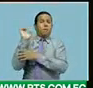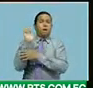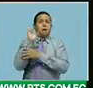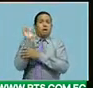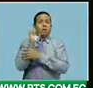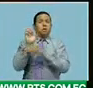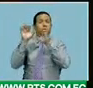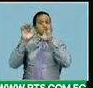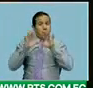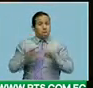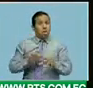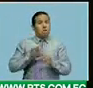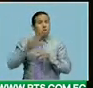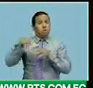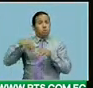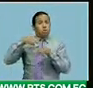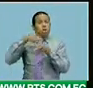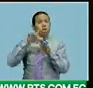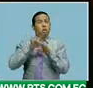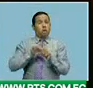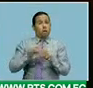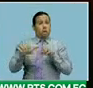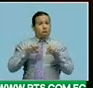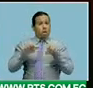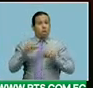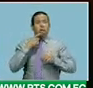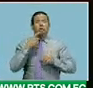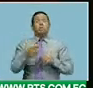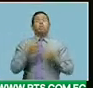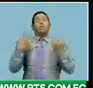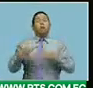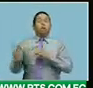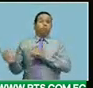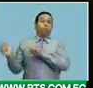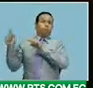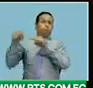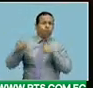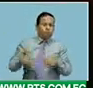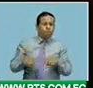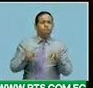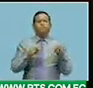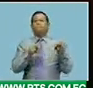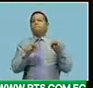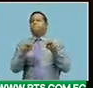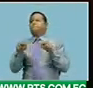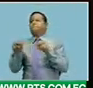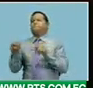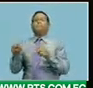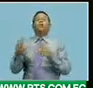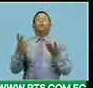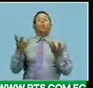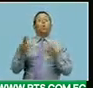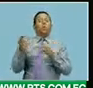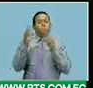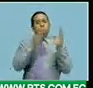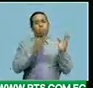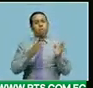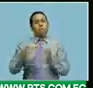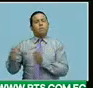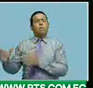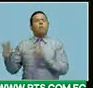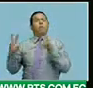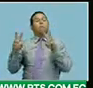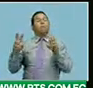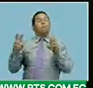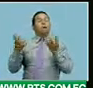Nacional de Gestión de Riesgos se ha hecho presente en el momento para activar y articular por el medio del plan de mando